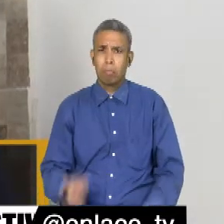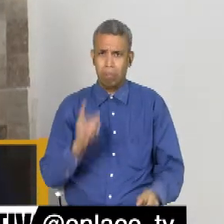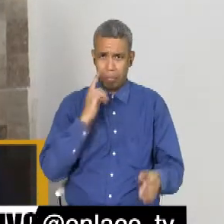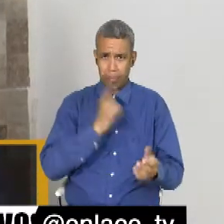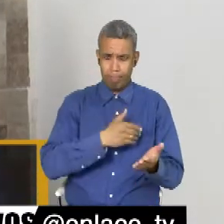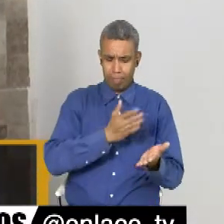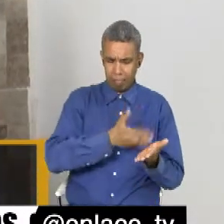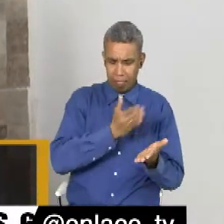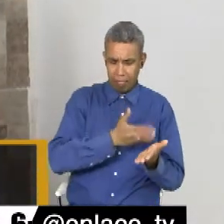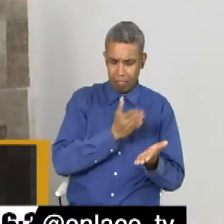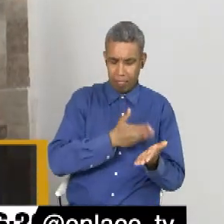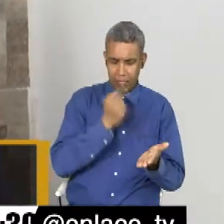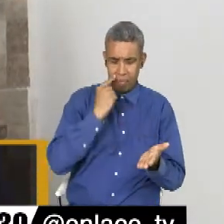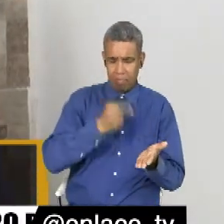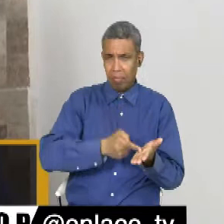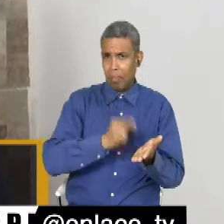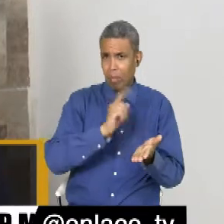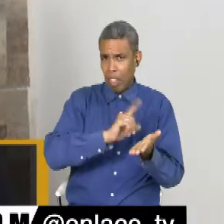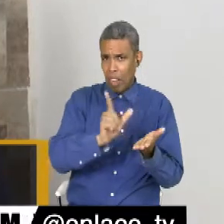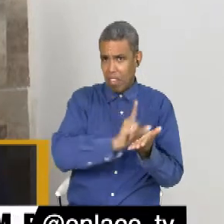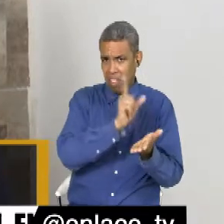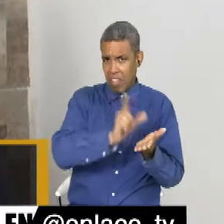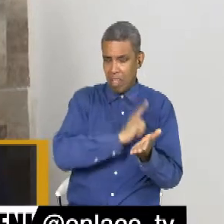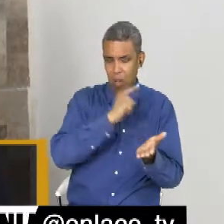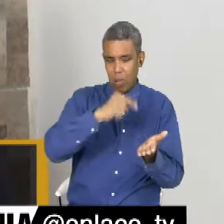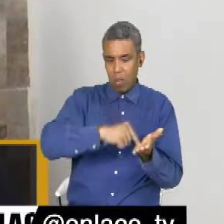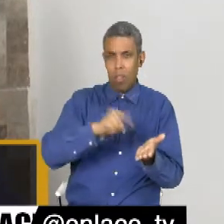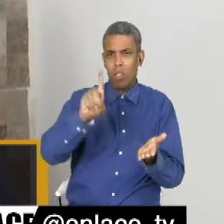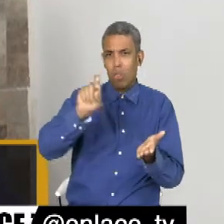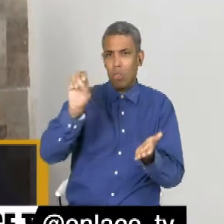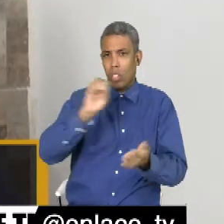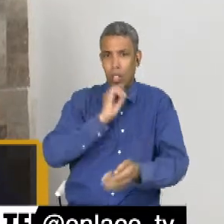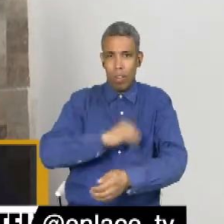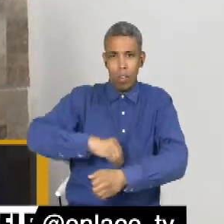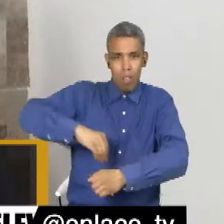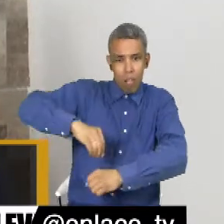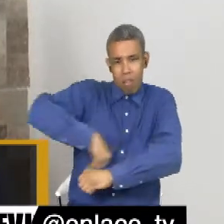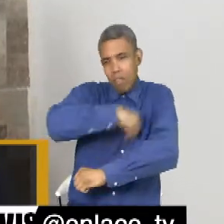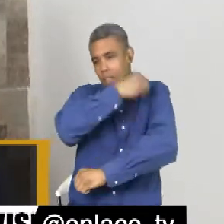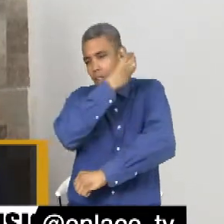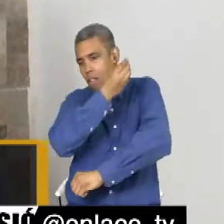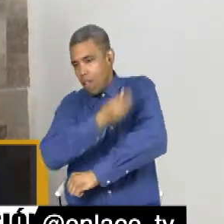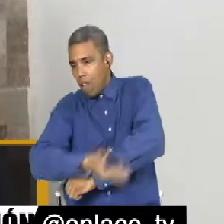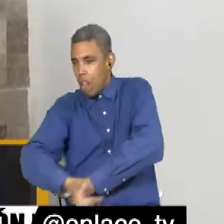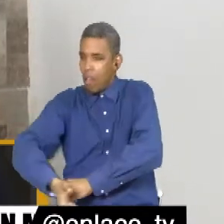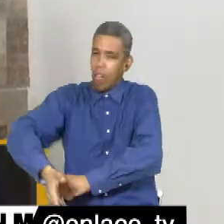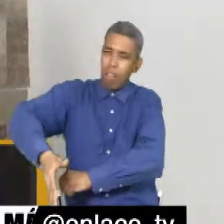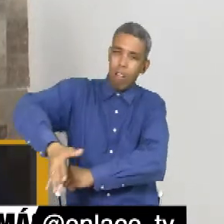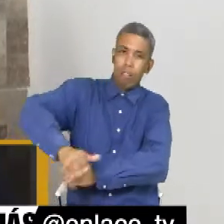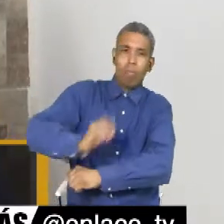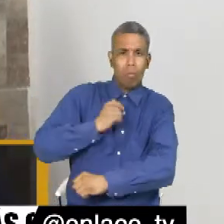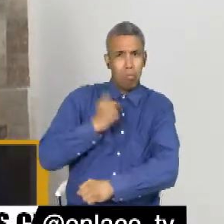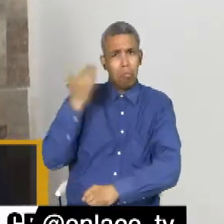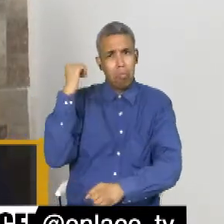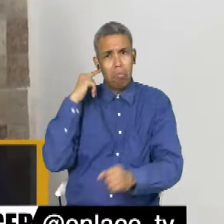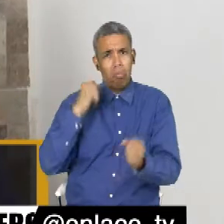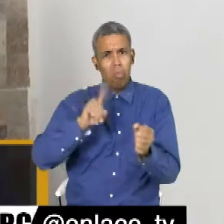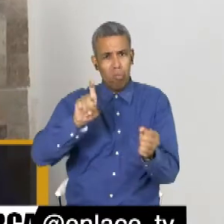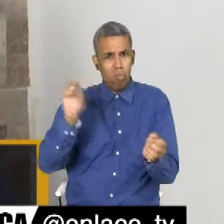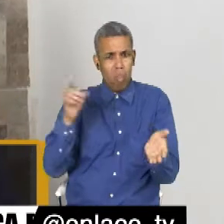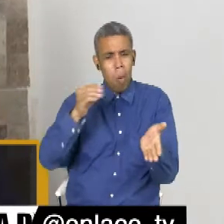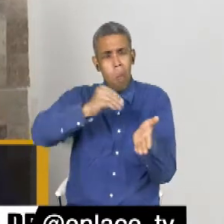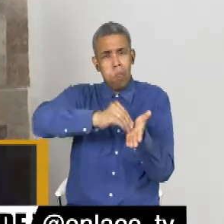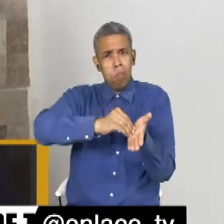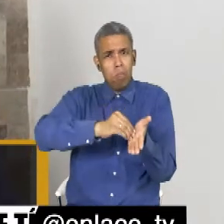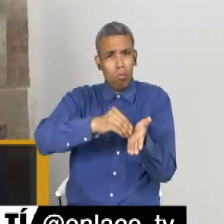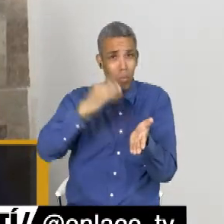unos 600 poemas, aquí nomás hay 60. Se llama Para reinventar los sueños. Como le